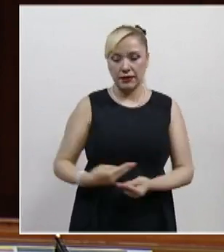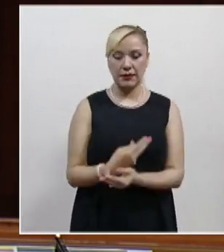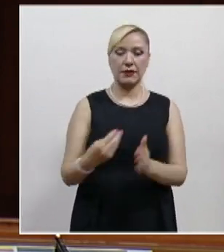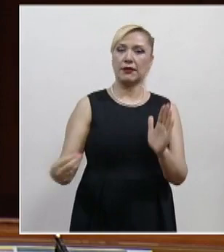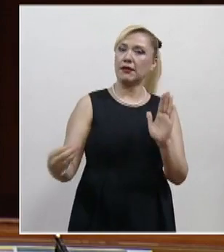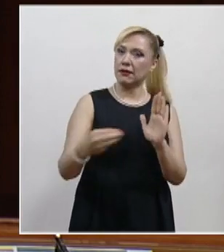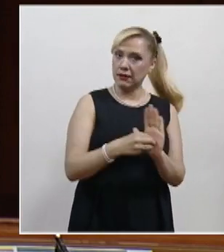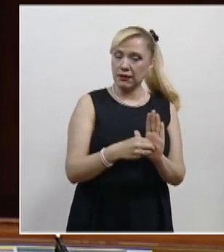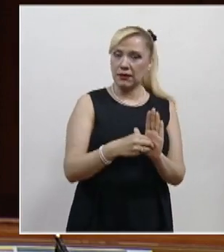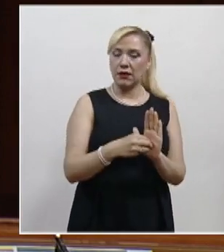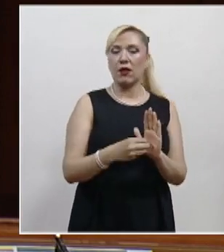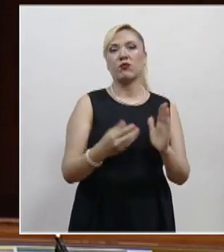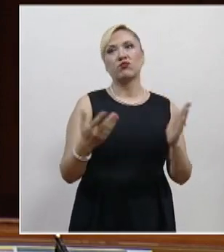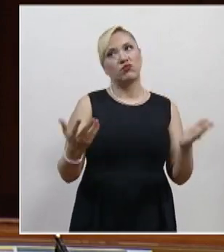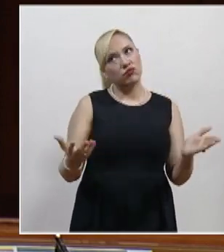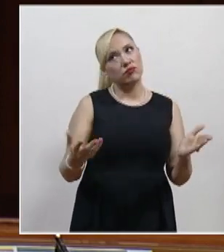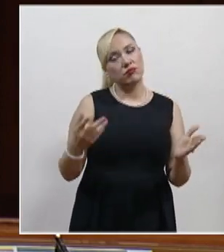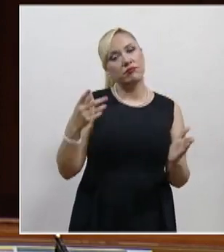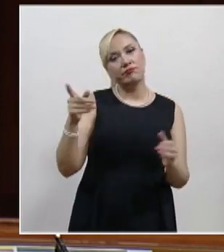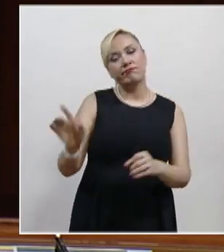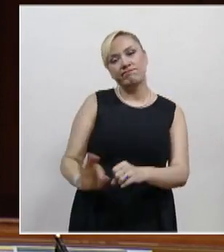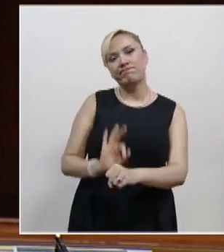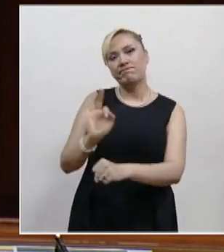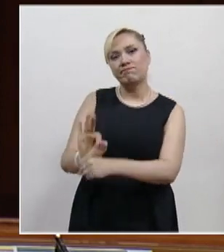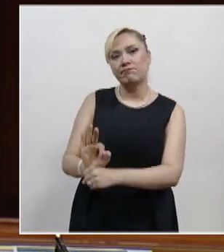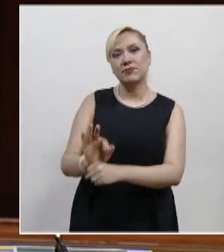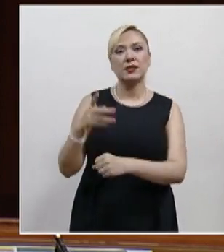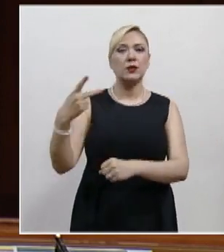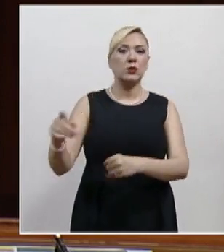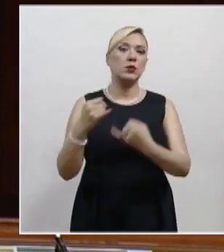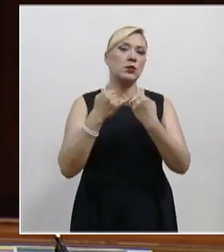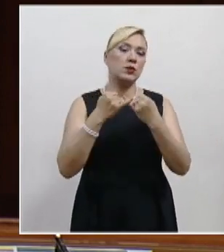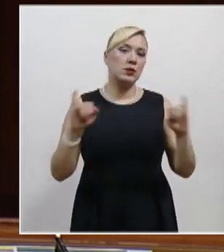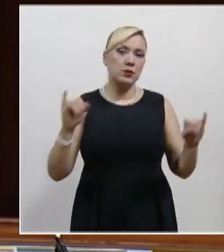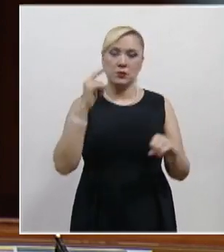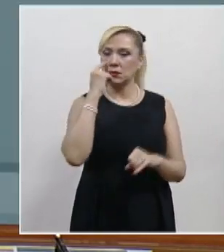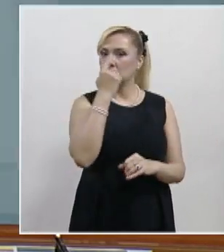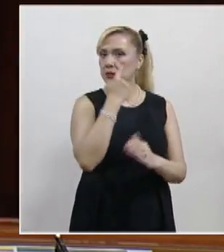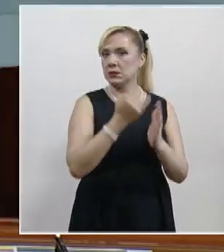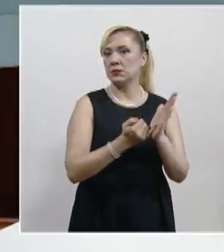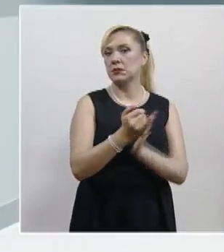vez salvaguardar su protección y autonomía progresiva.